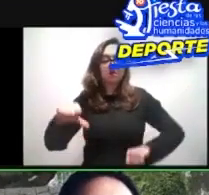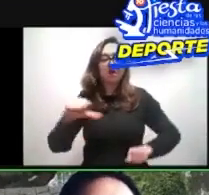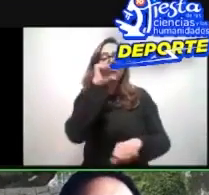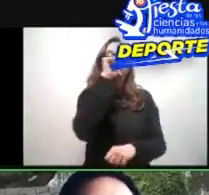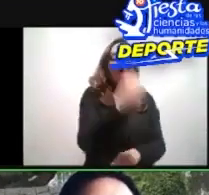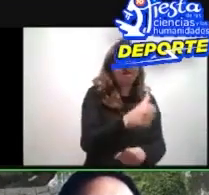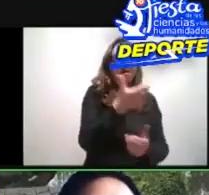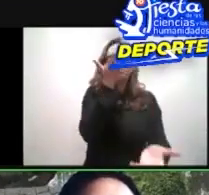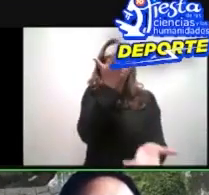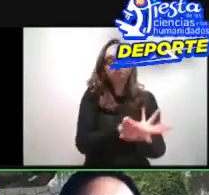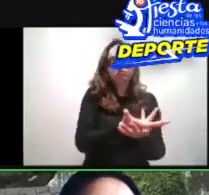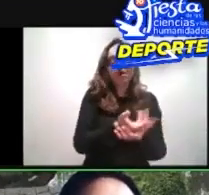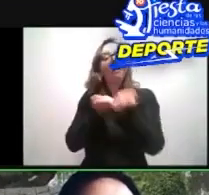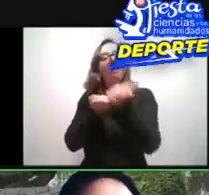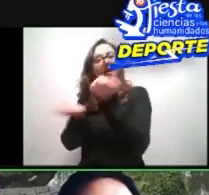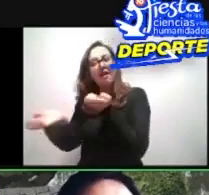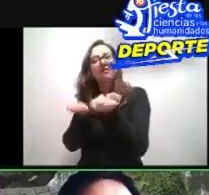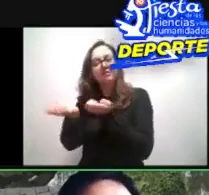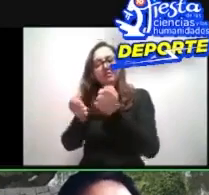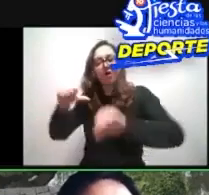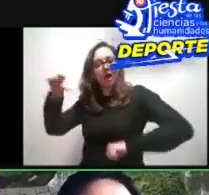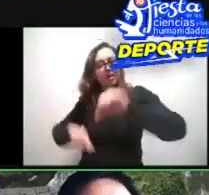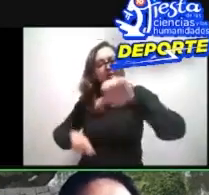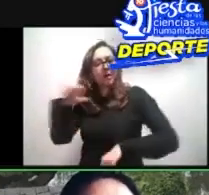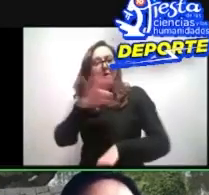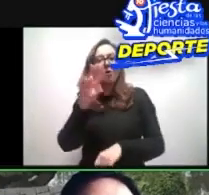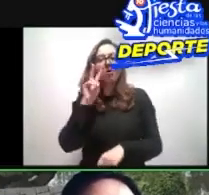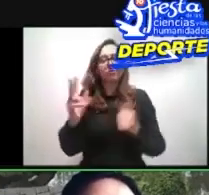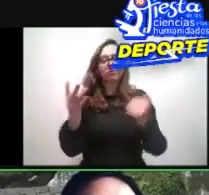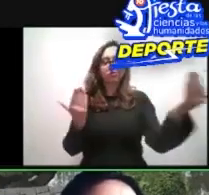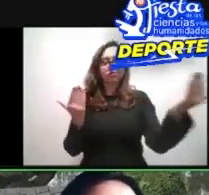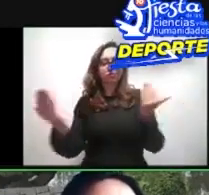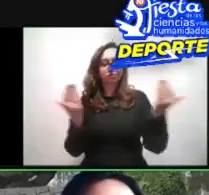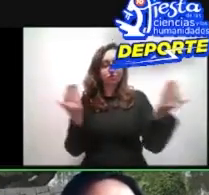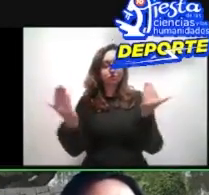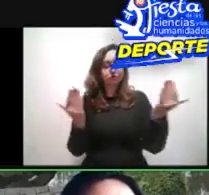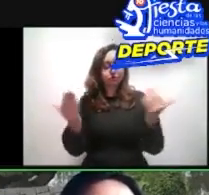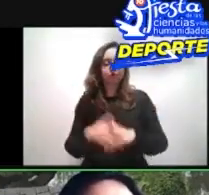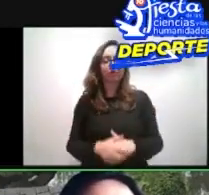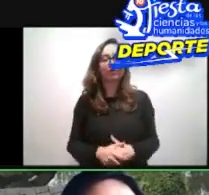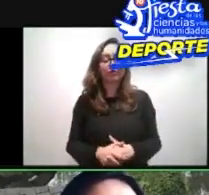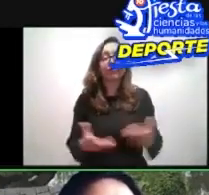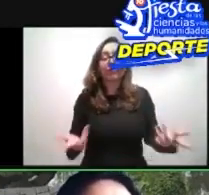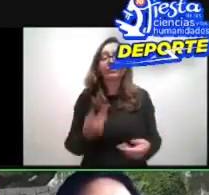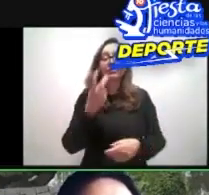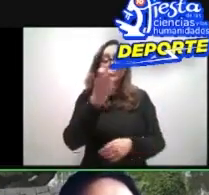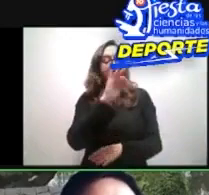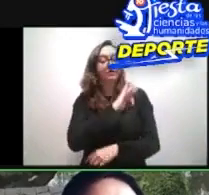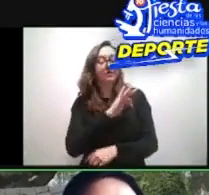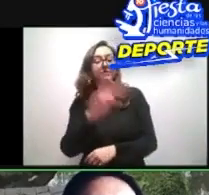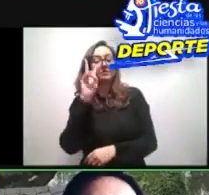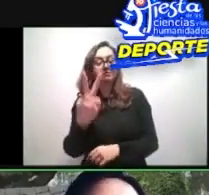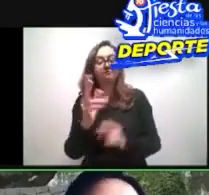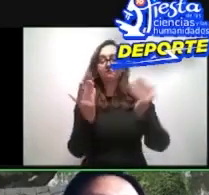cuando tenemos un mantenimiento y aumento en nuestra actividad física. Si vemos solamente en las imágenes y las vamos